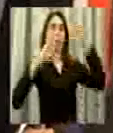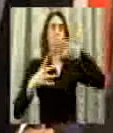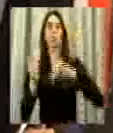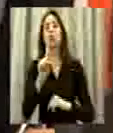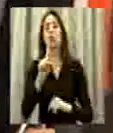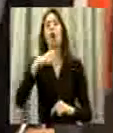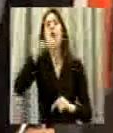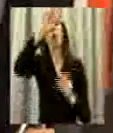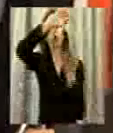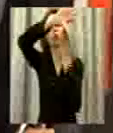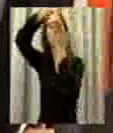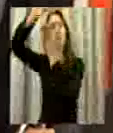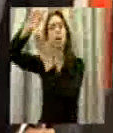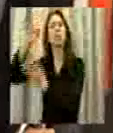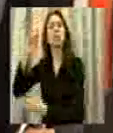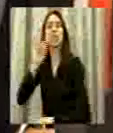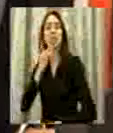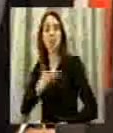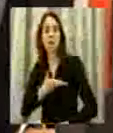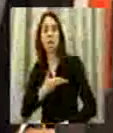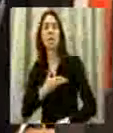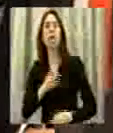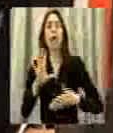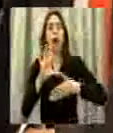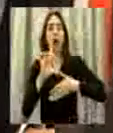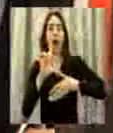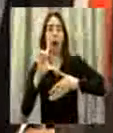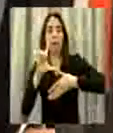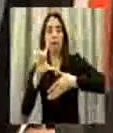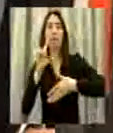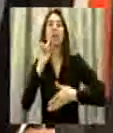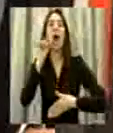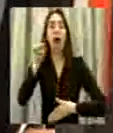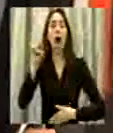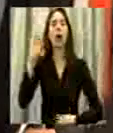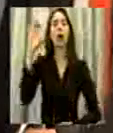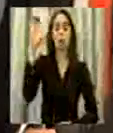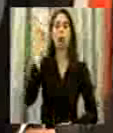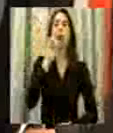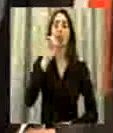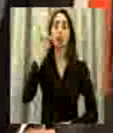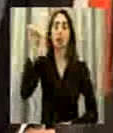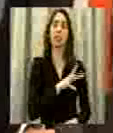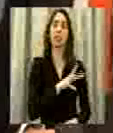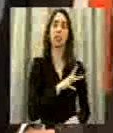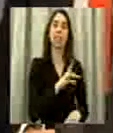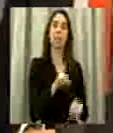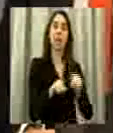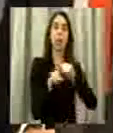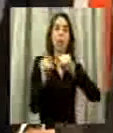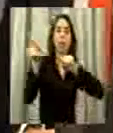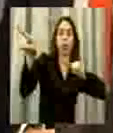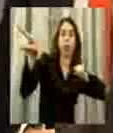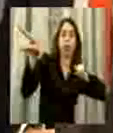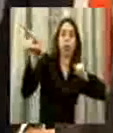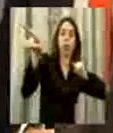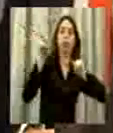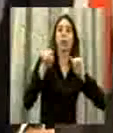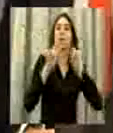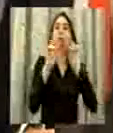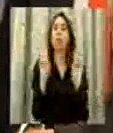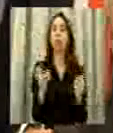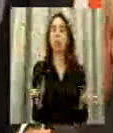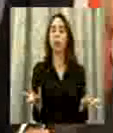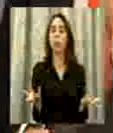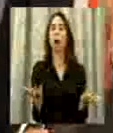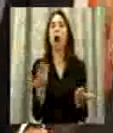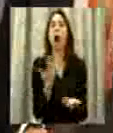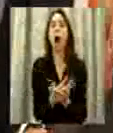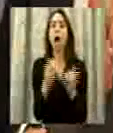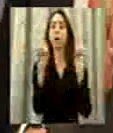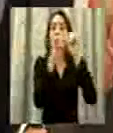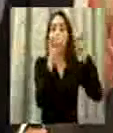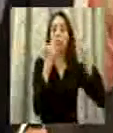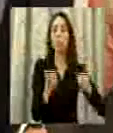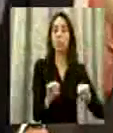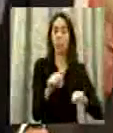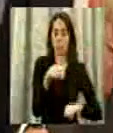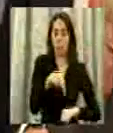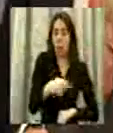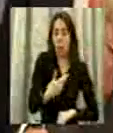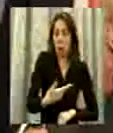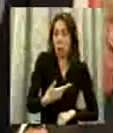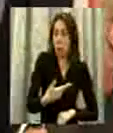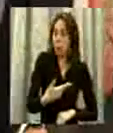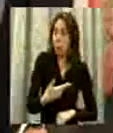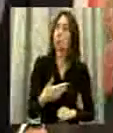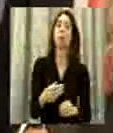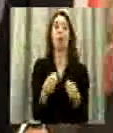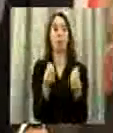países que sí lo tienen y hay algunos en América Latina que lo tienen, por ejemplo Colombia. Pero Chile se había quedado atrás en materia, y tenemos un sistema que hoy día,